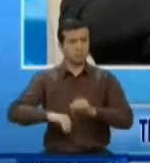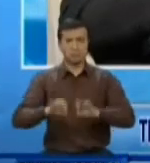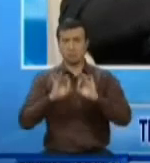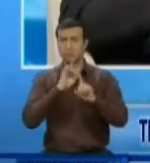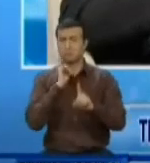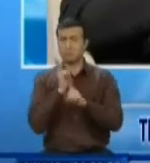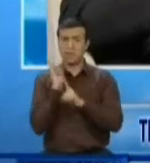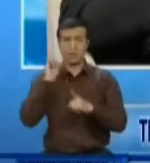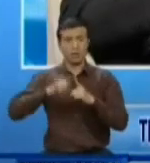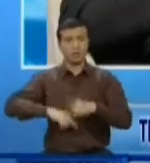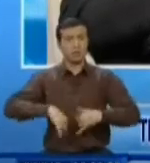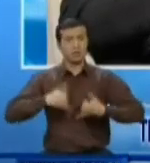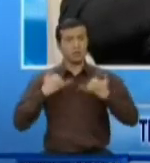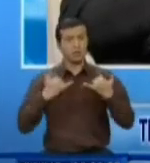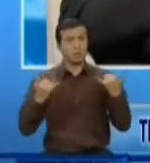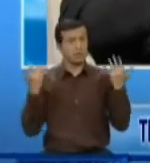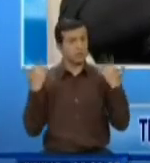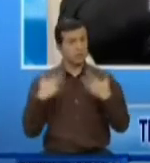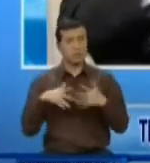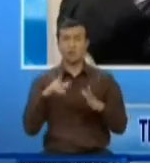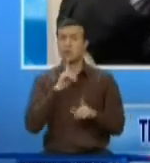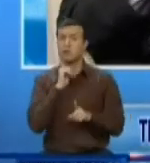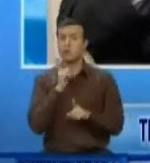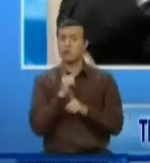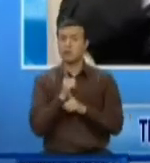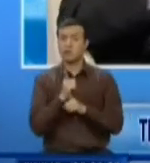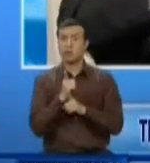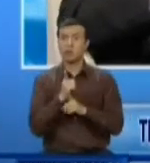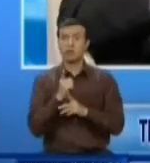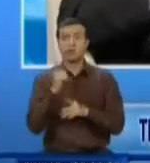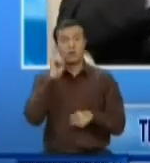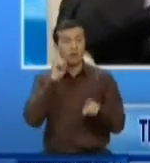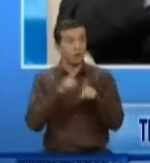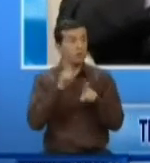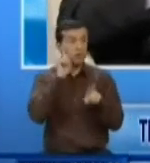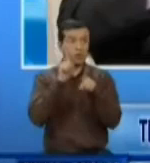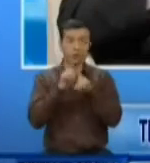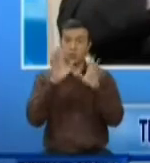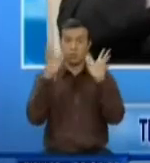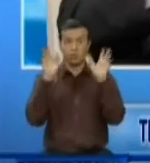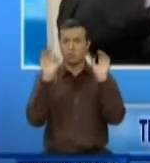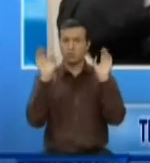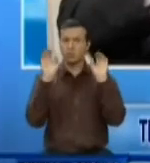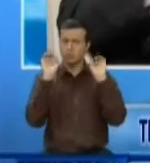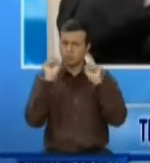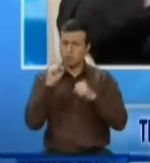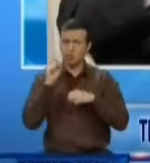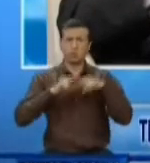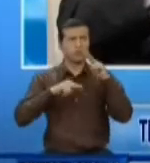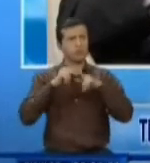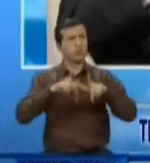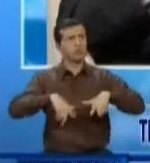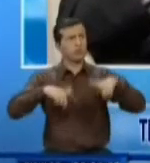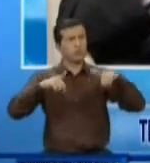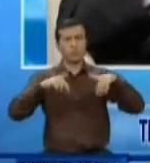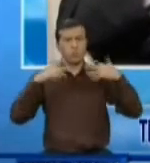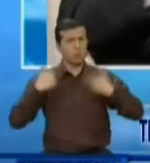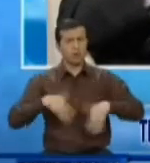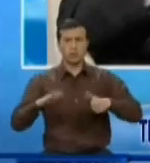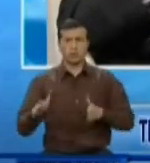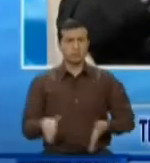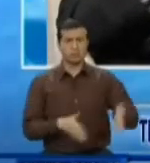hasta el día de hoy se ha podido no es que no se puede hacer concesiones no se puede construir obra de infraestructura todas las